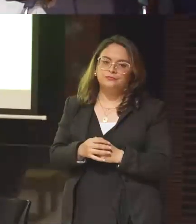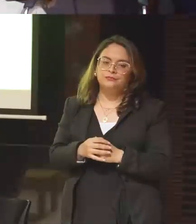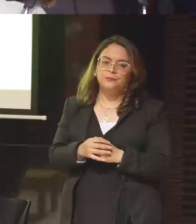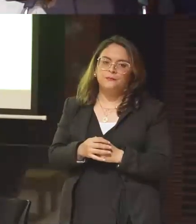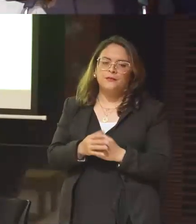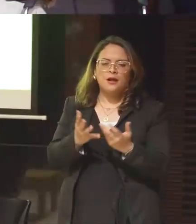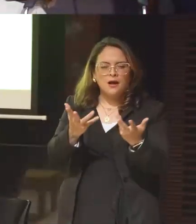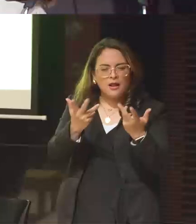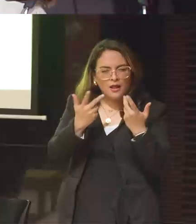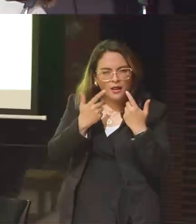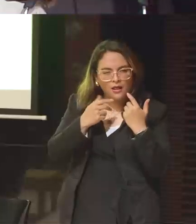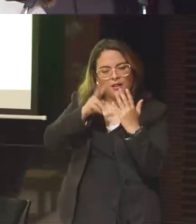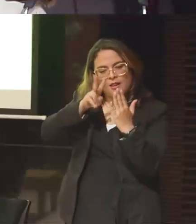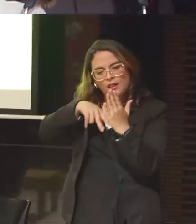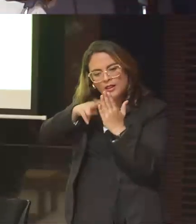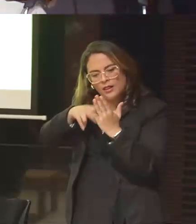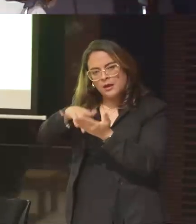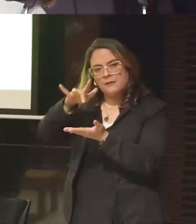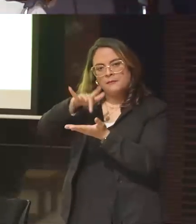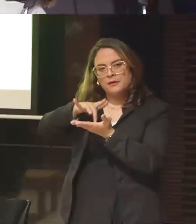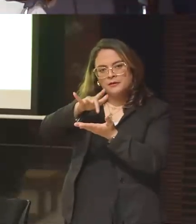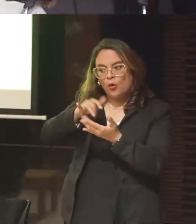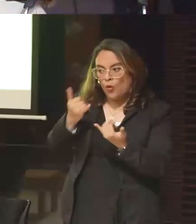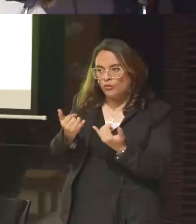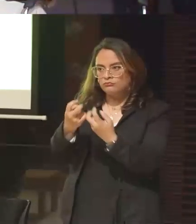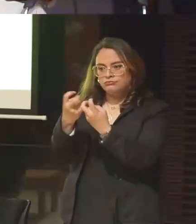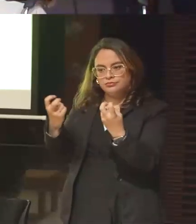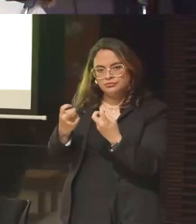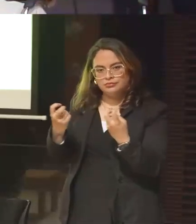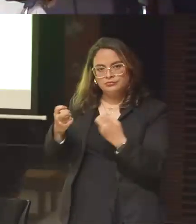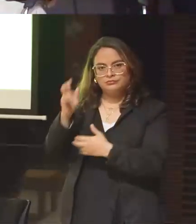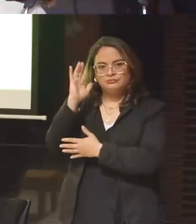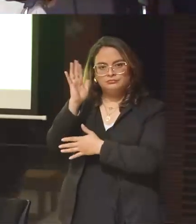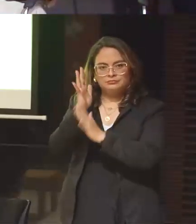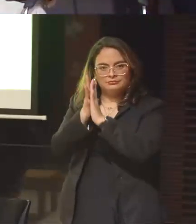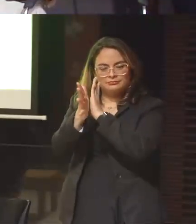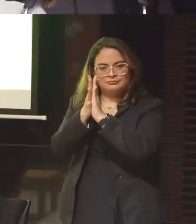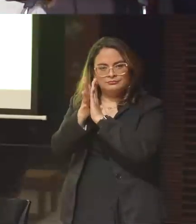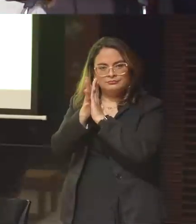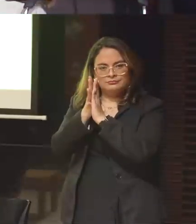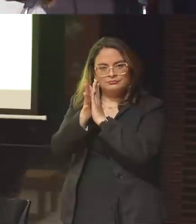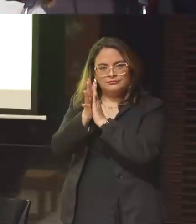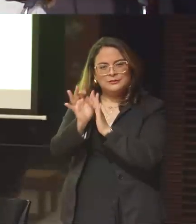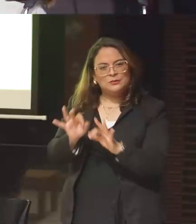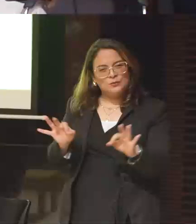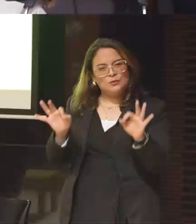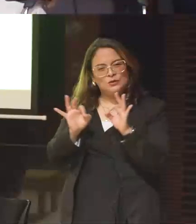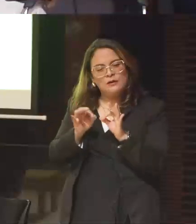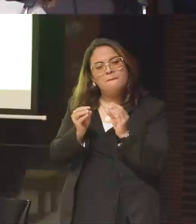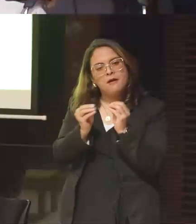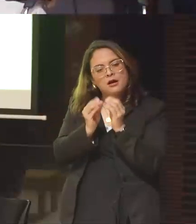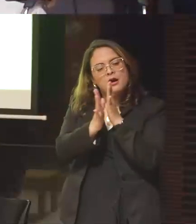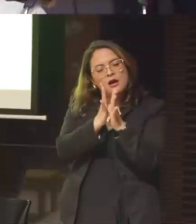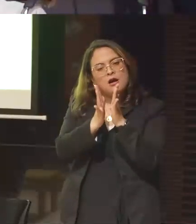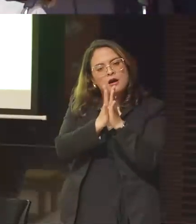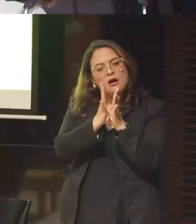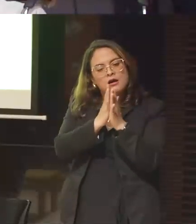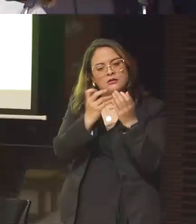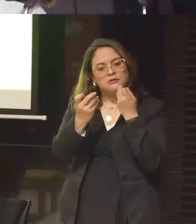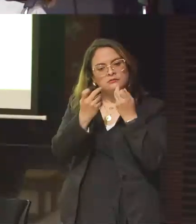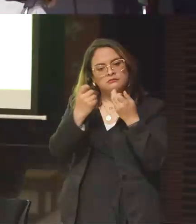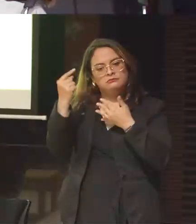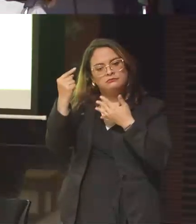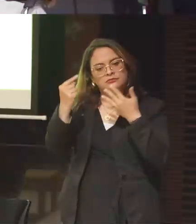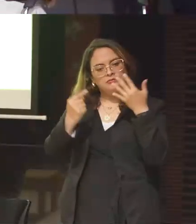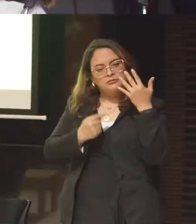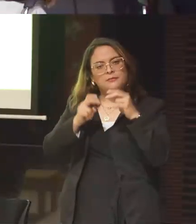leer, participar de estos foros, ¿no? Empezar a tener esta ¿qué es lo que trae esto? ¿Qué es lo que hay más allá de las señales que tiene el